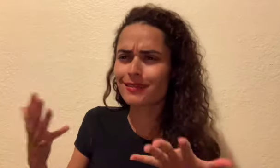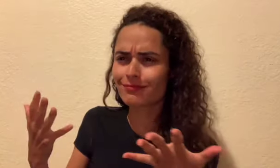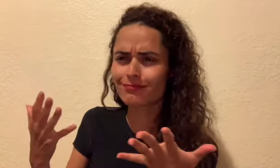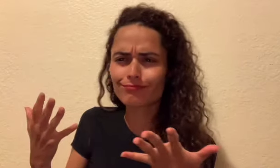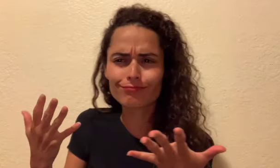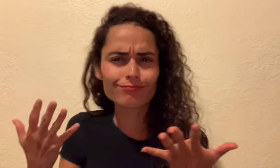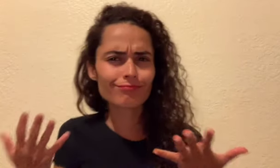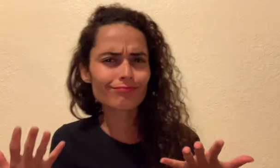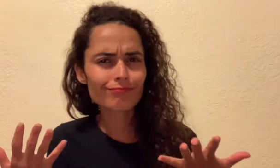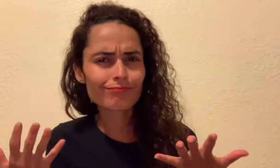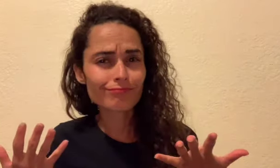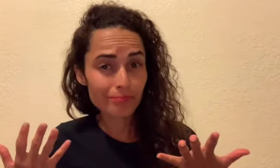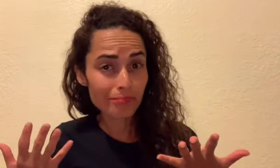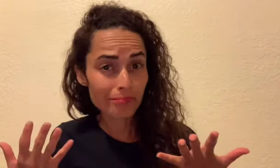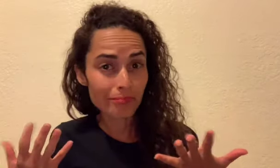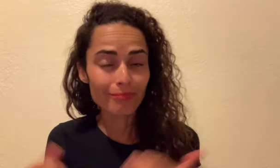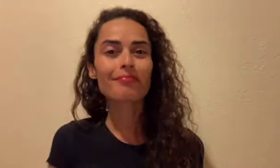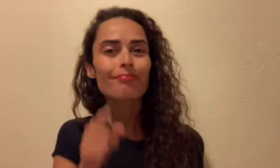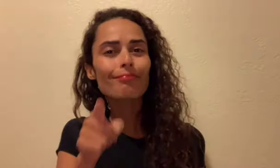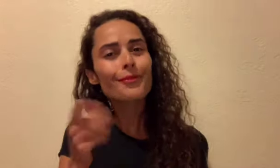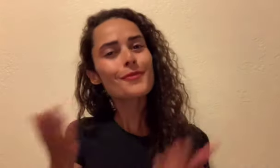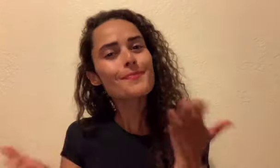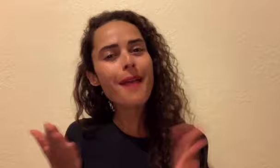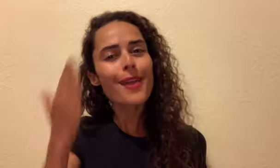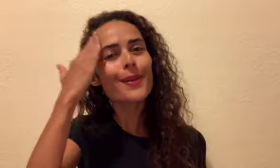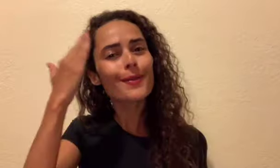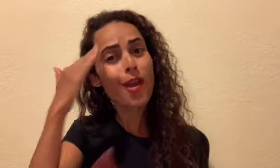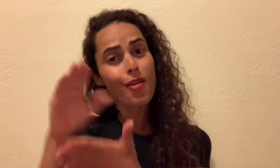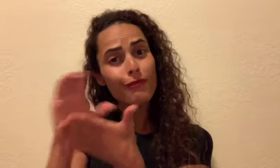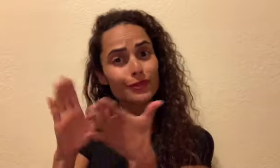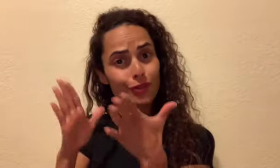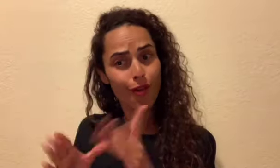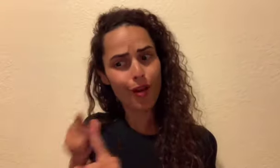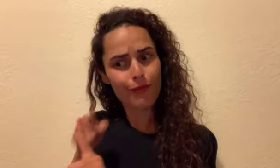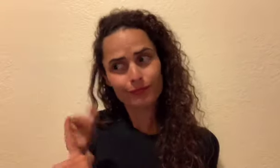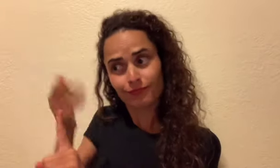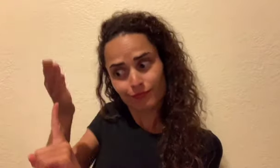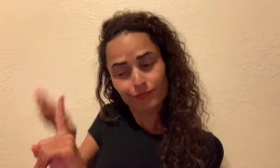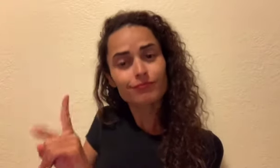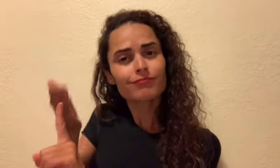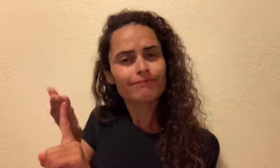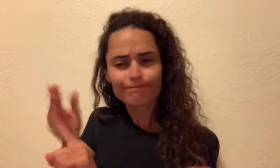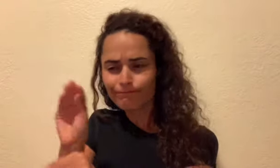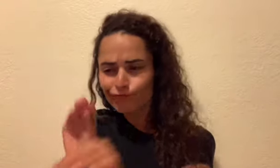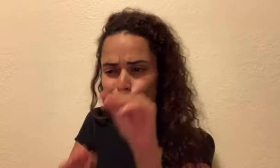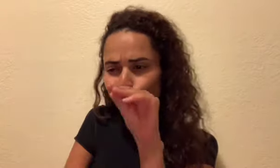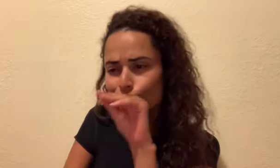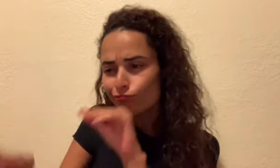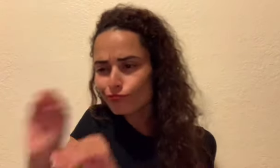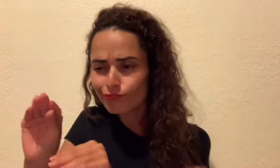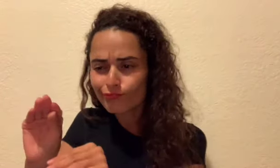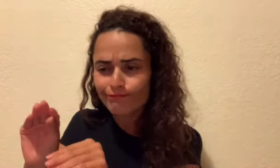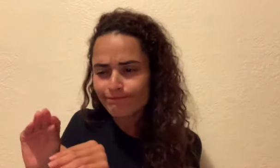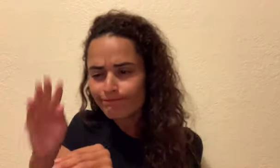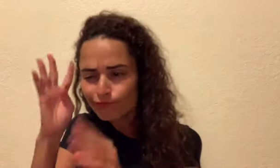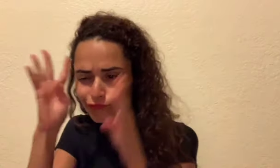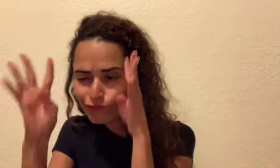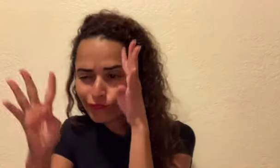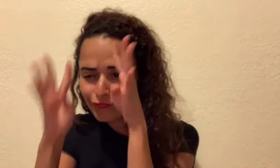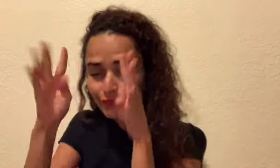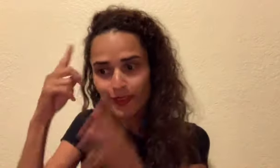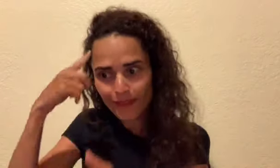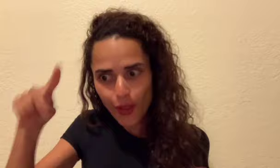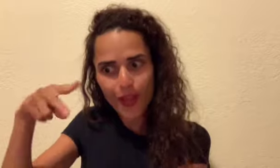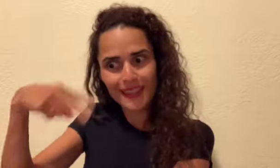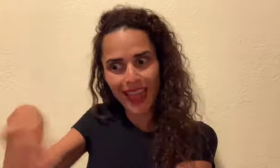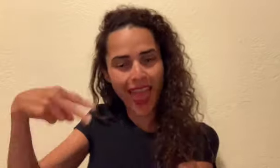¿De dónde vienen las ideas de los coreógrafos? There are a variety of sources choreographers use to find